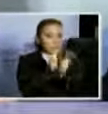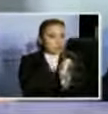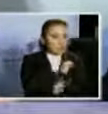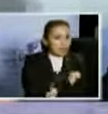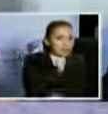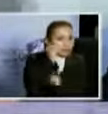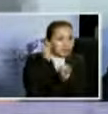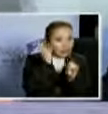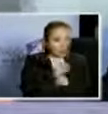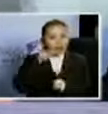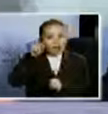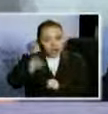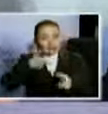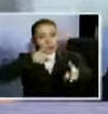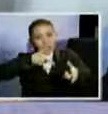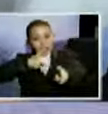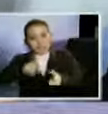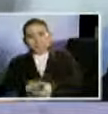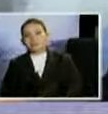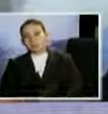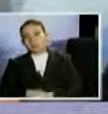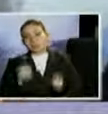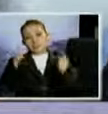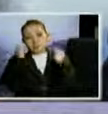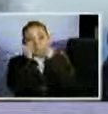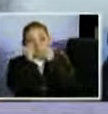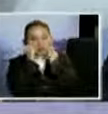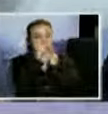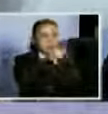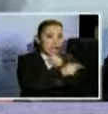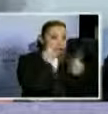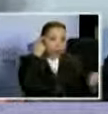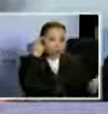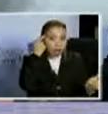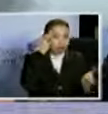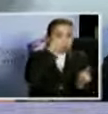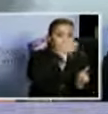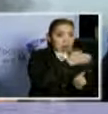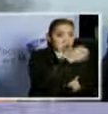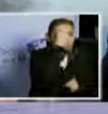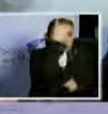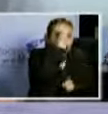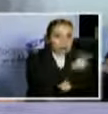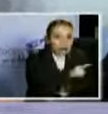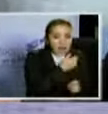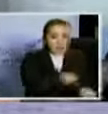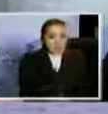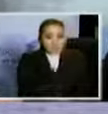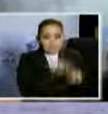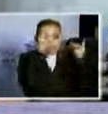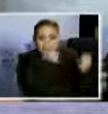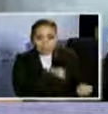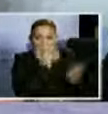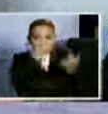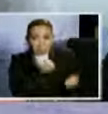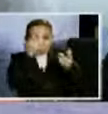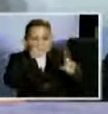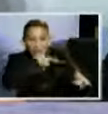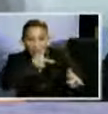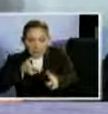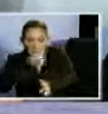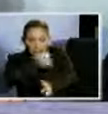organizado internacional, están las armas. Sea como objetivo del tráfico en sí, por las armas